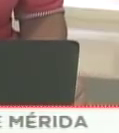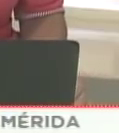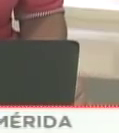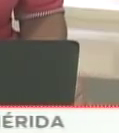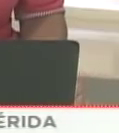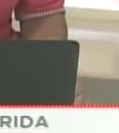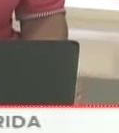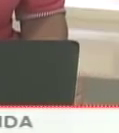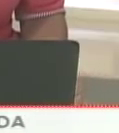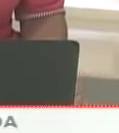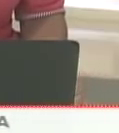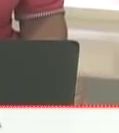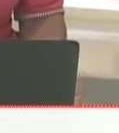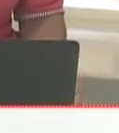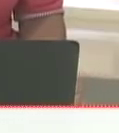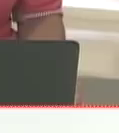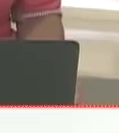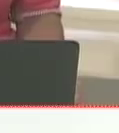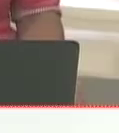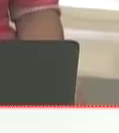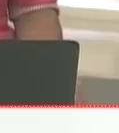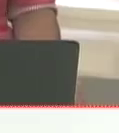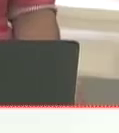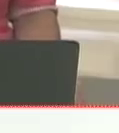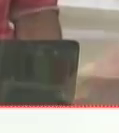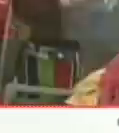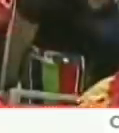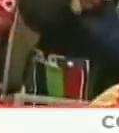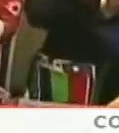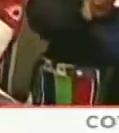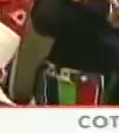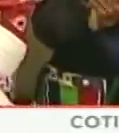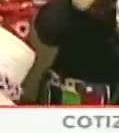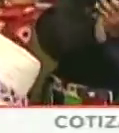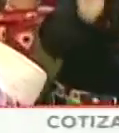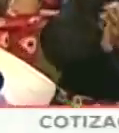Casella con la información. Adelante, Graya, te escuchamos.